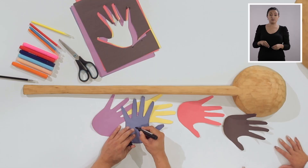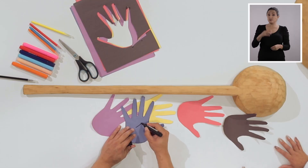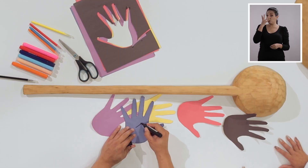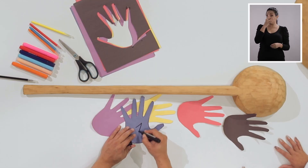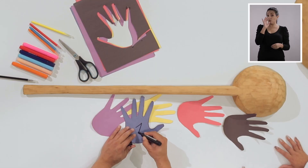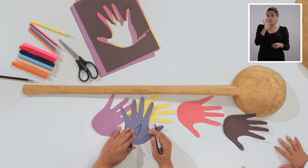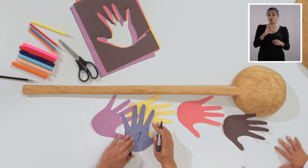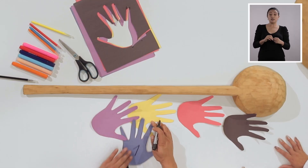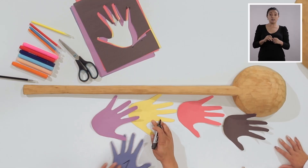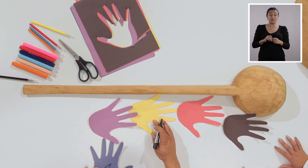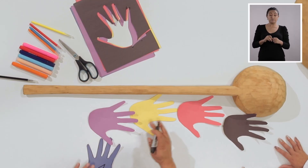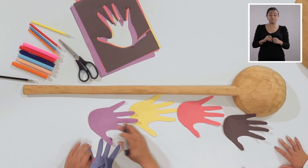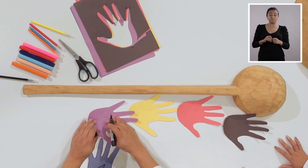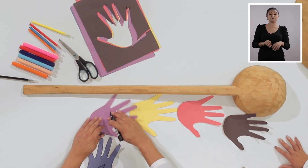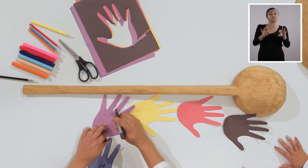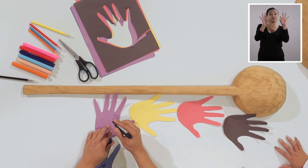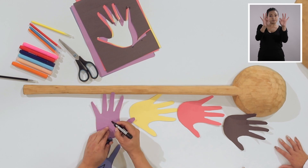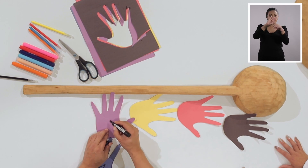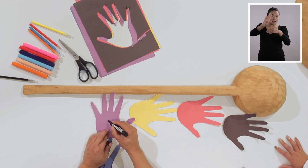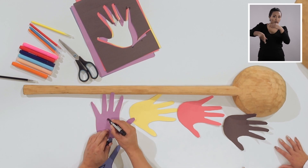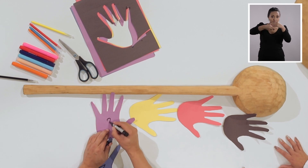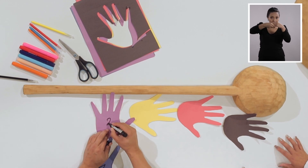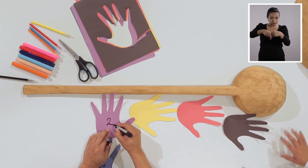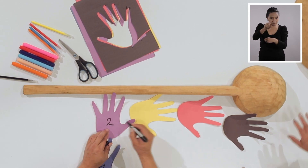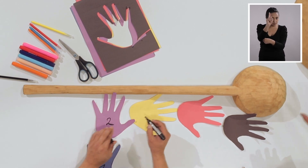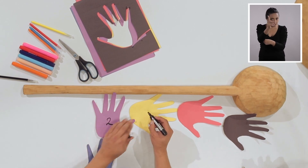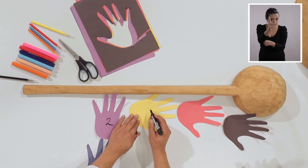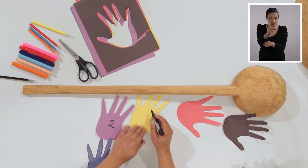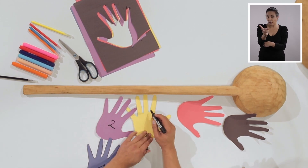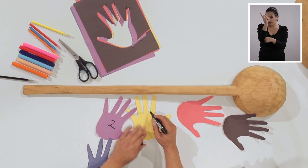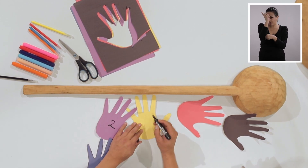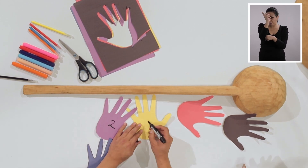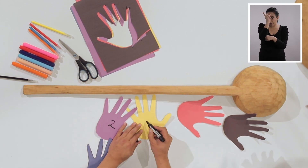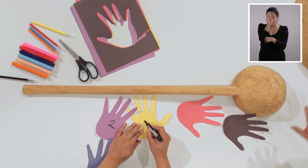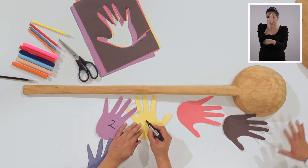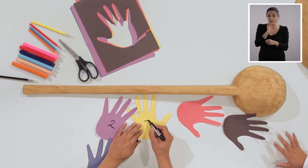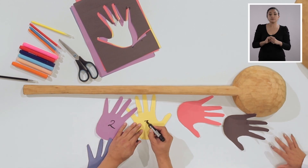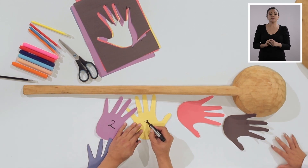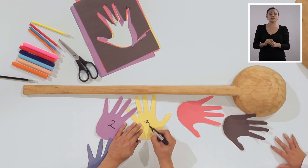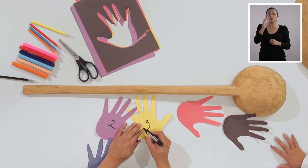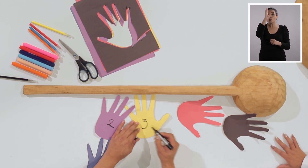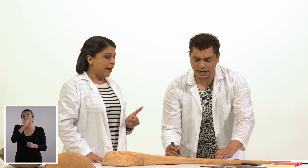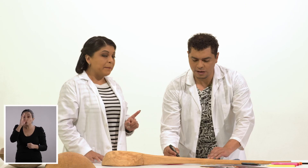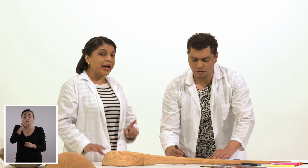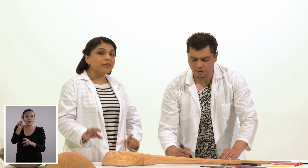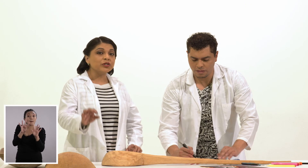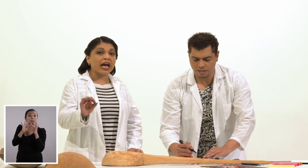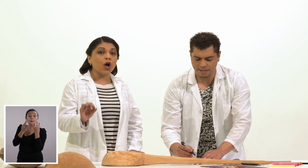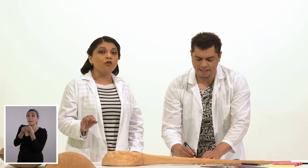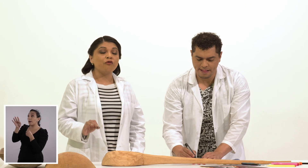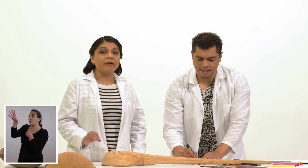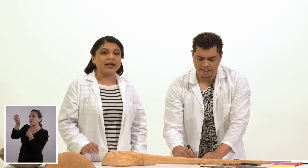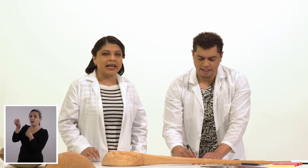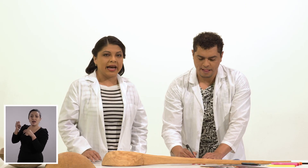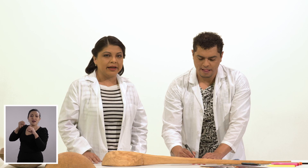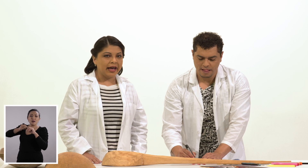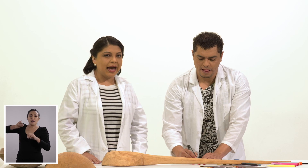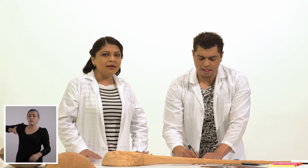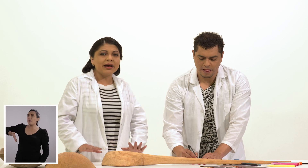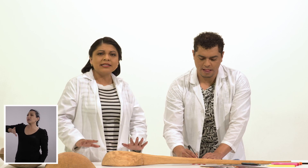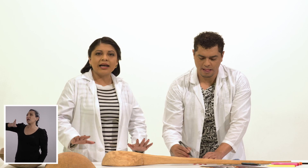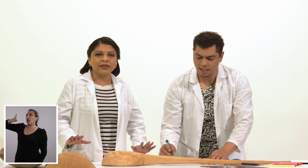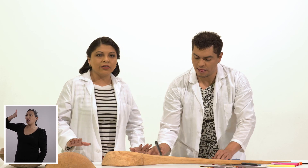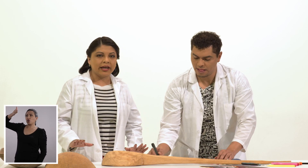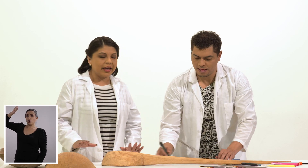portafolio qué hermoso que estuvo profe me encantó además tarea para todos y también para ti pancho nos van a buscar a un familiar